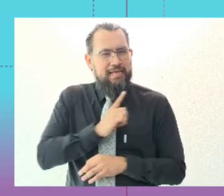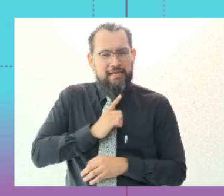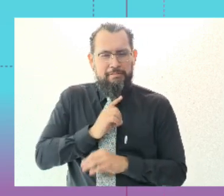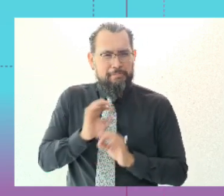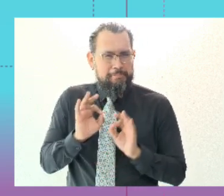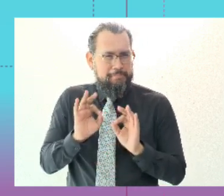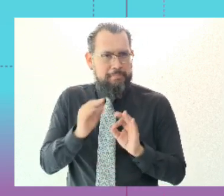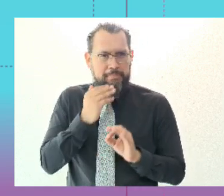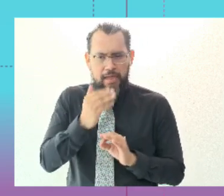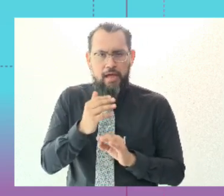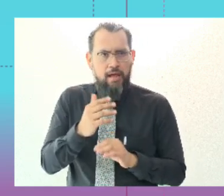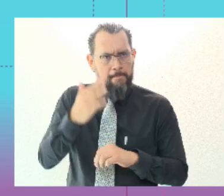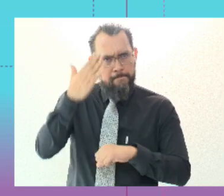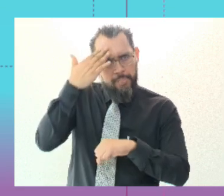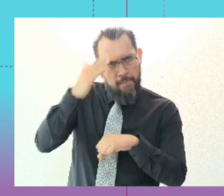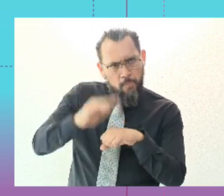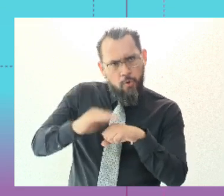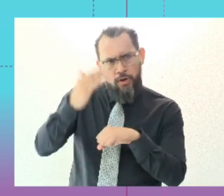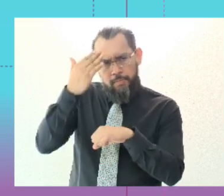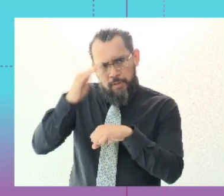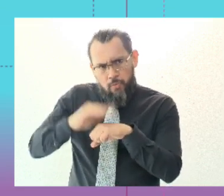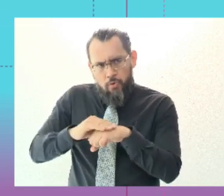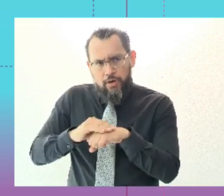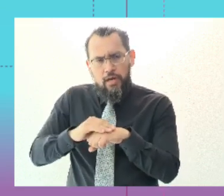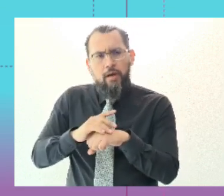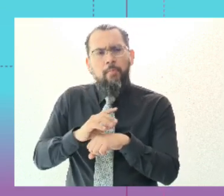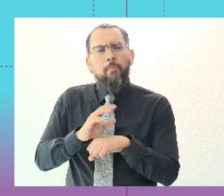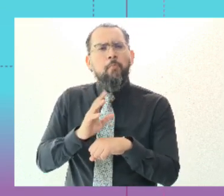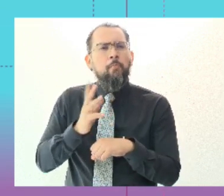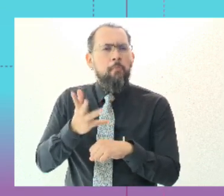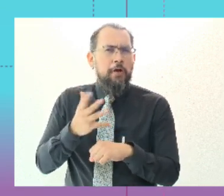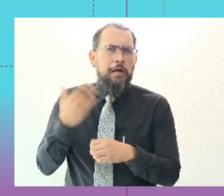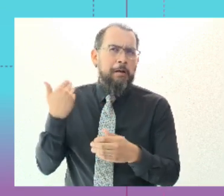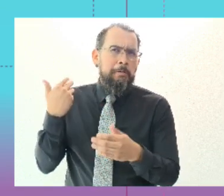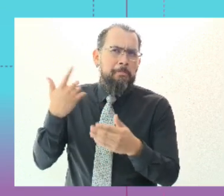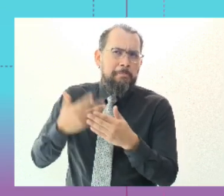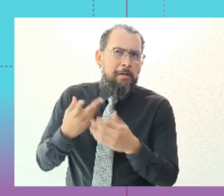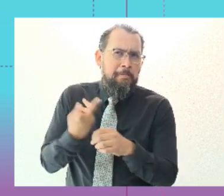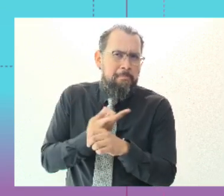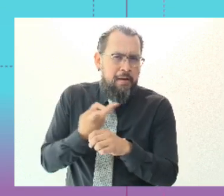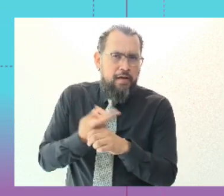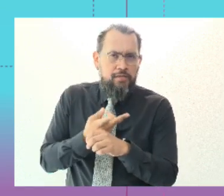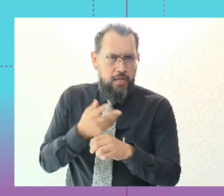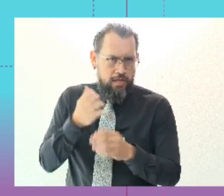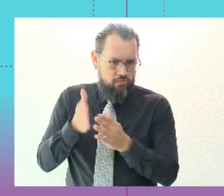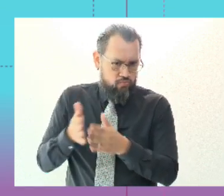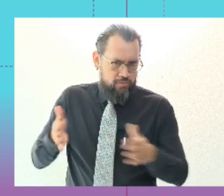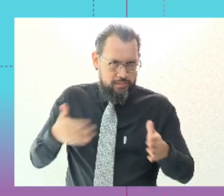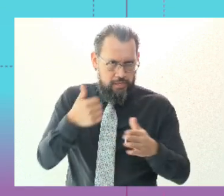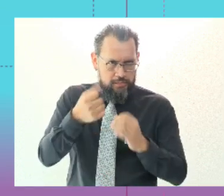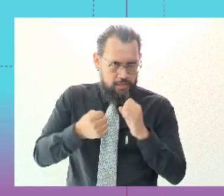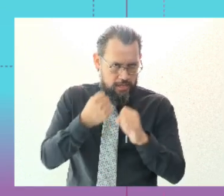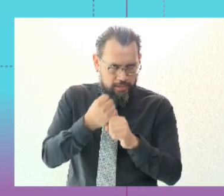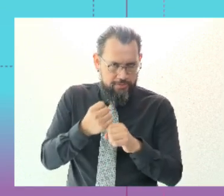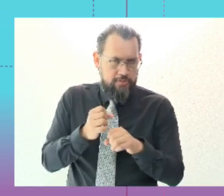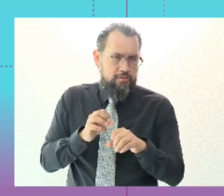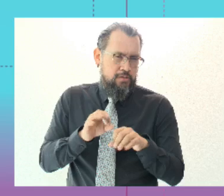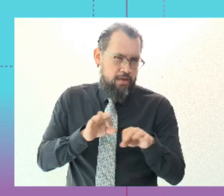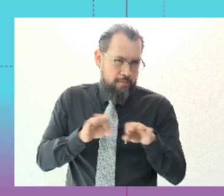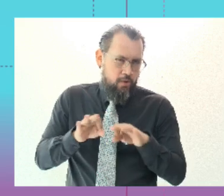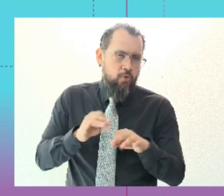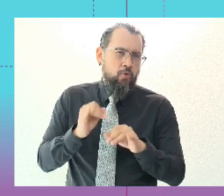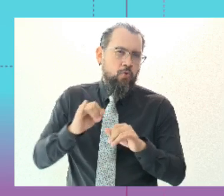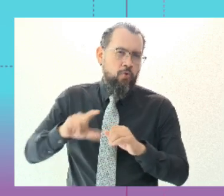memoria de lo que ha sucedido no solamente en estos años del sexenio del gobierno federal,